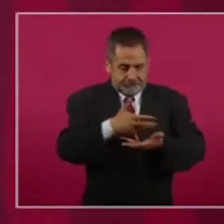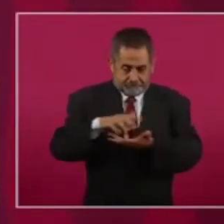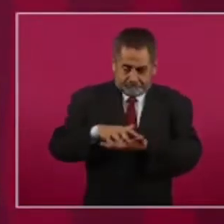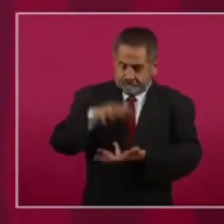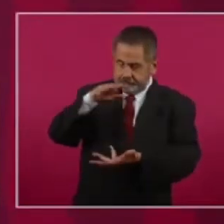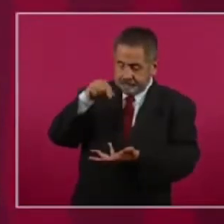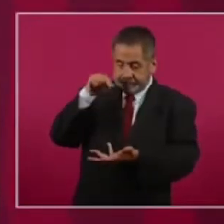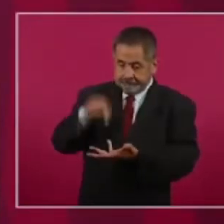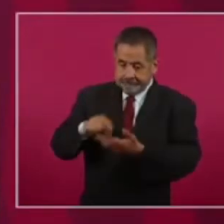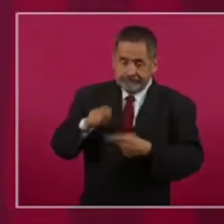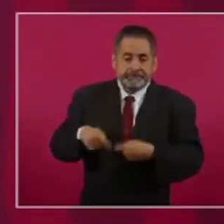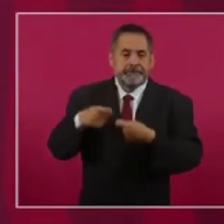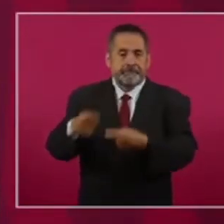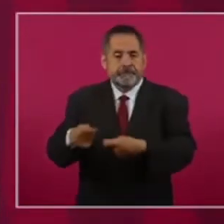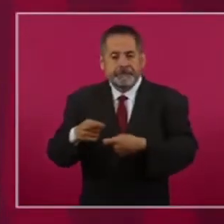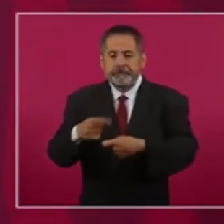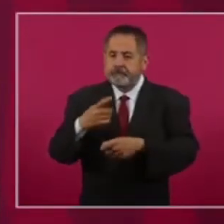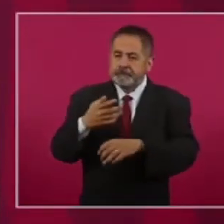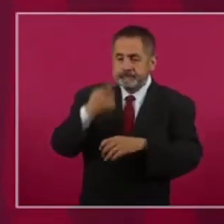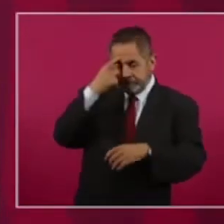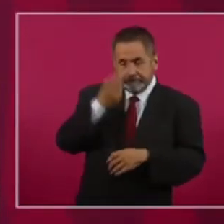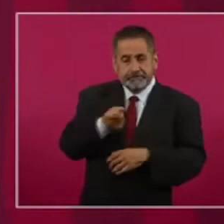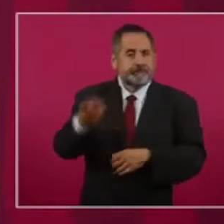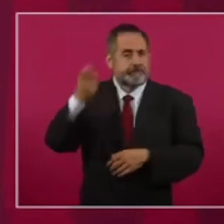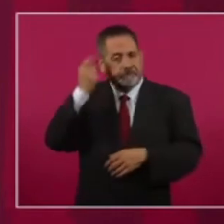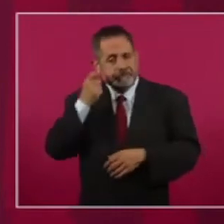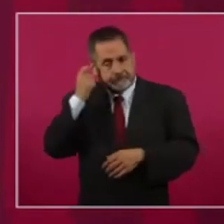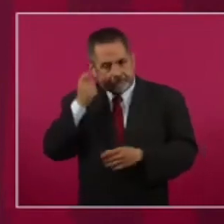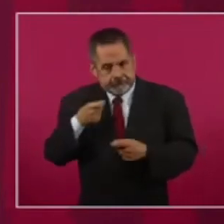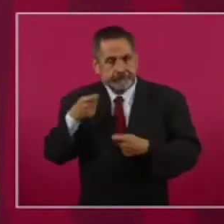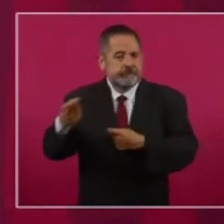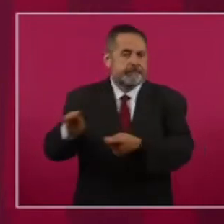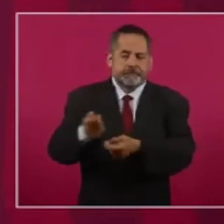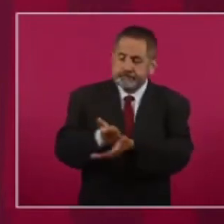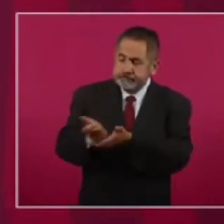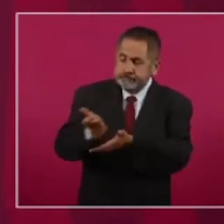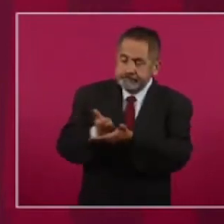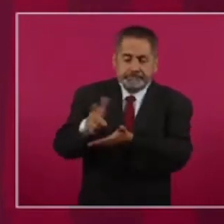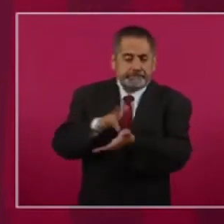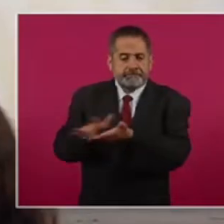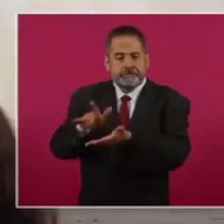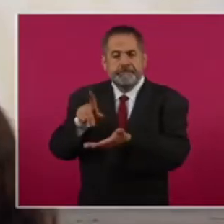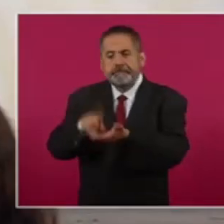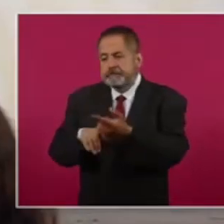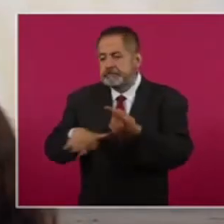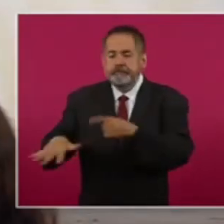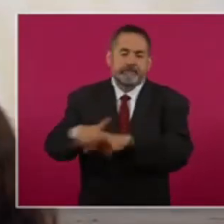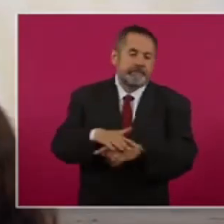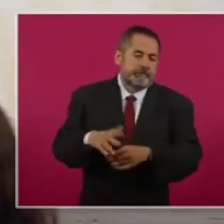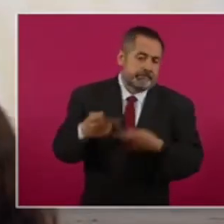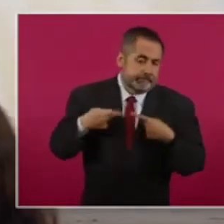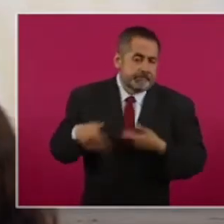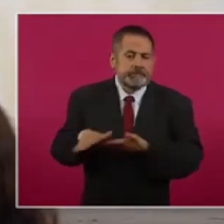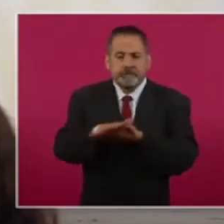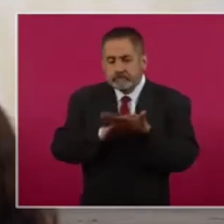utiliza para las pensiones, para apoyar a la gente humilde, a la gente pobre,